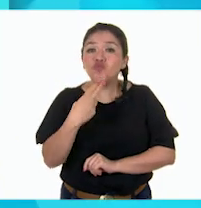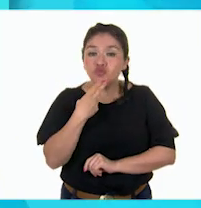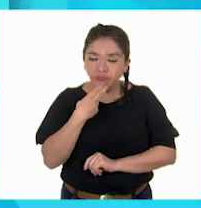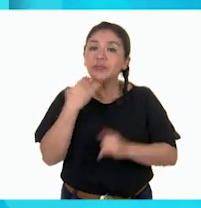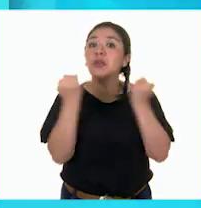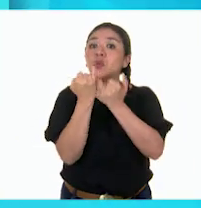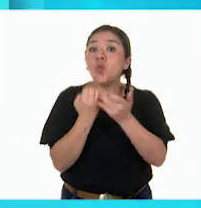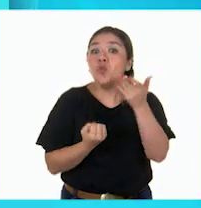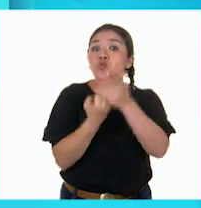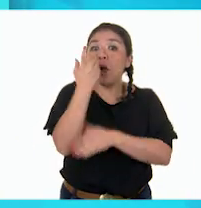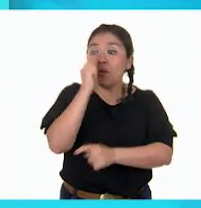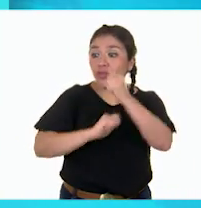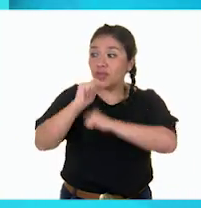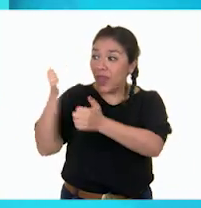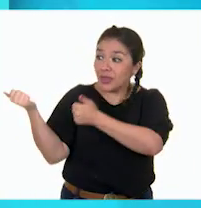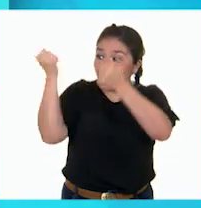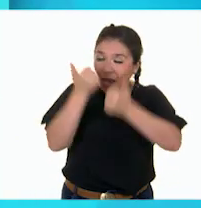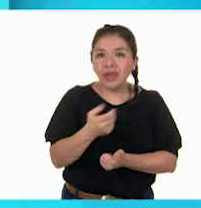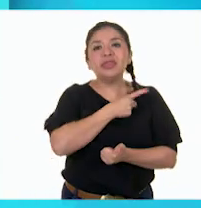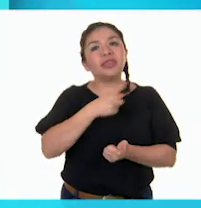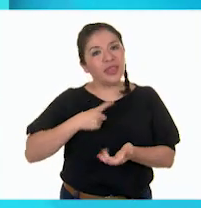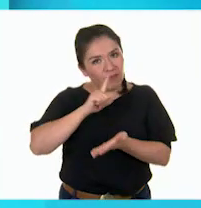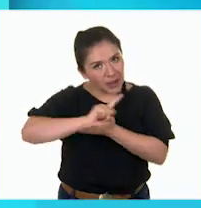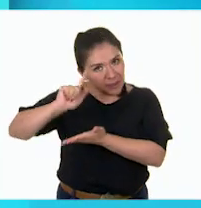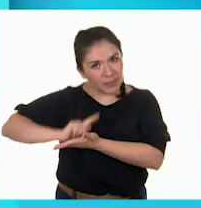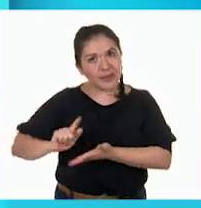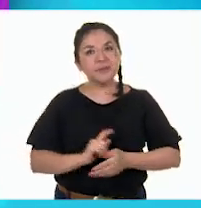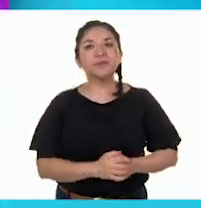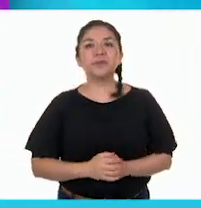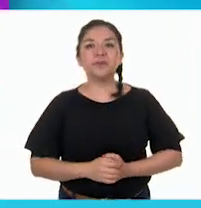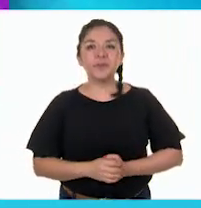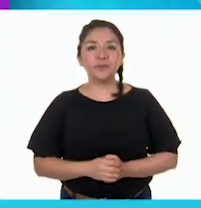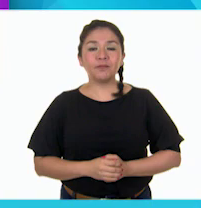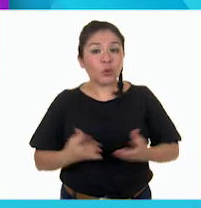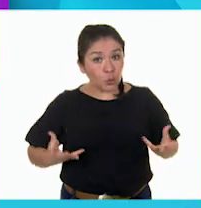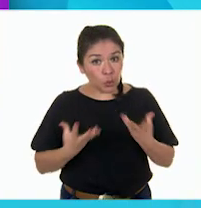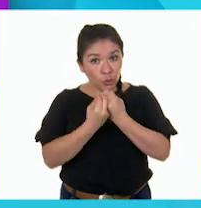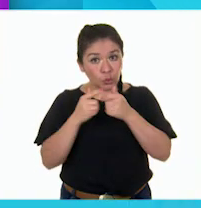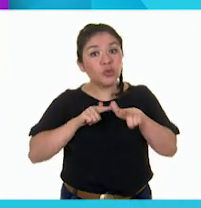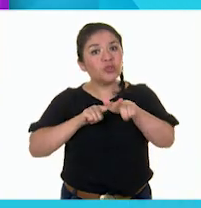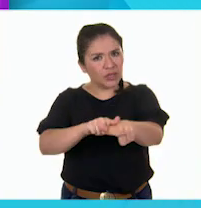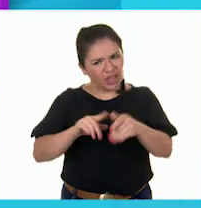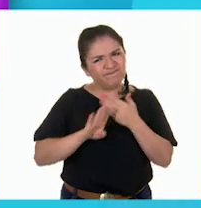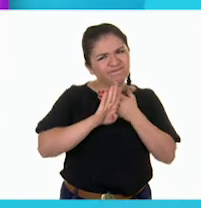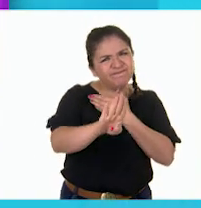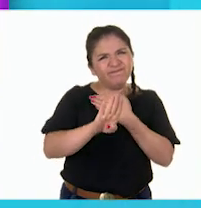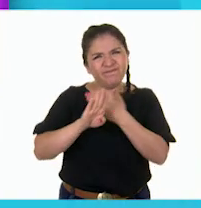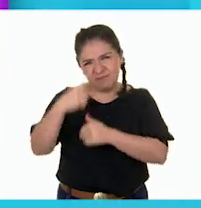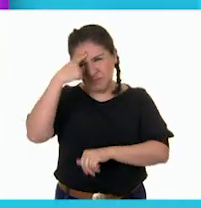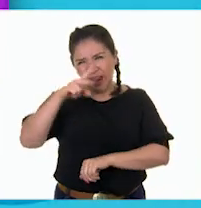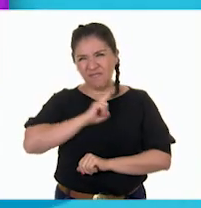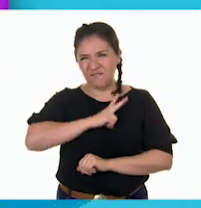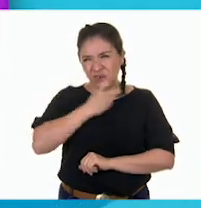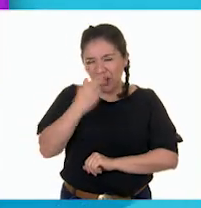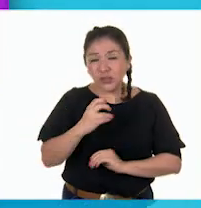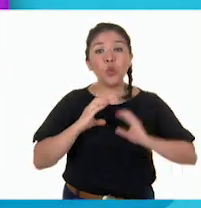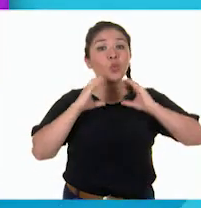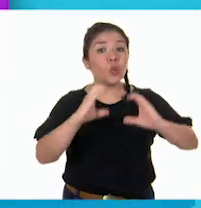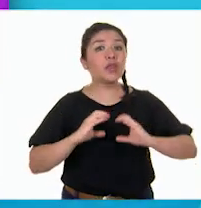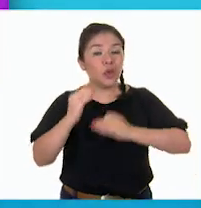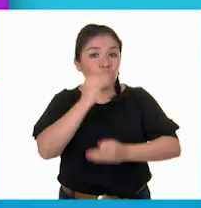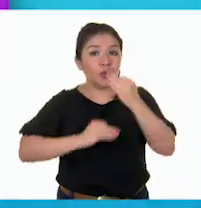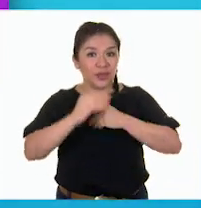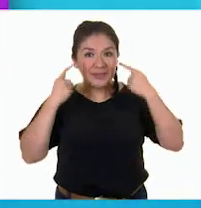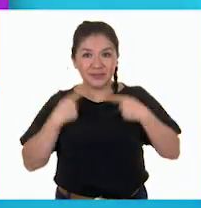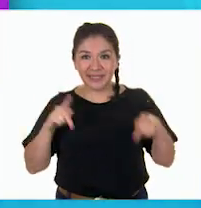las cosas que compres en la tienda o en el supermercado. Sigamos luchando juntos contra este virus, cuidándonos los